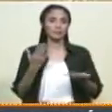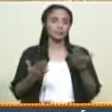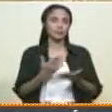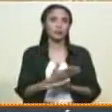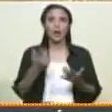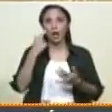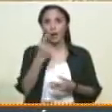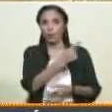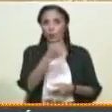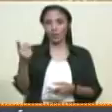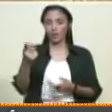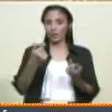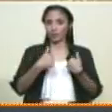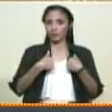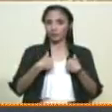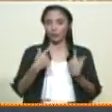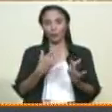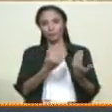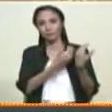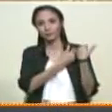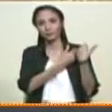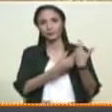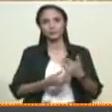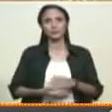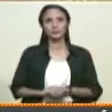metido ustedes.